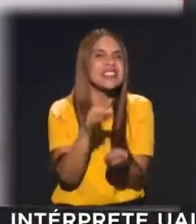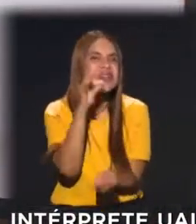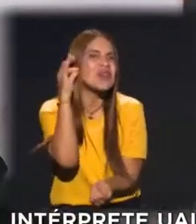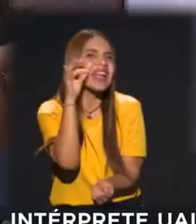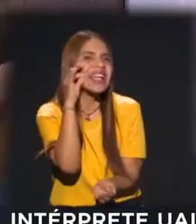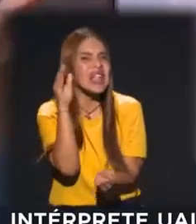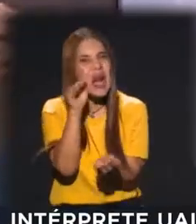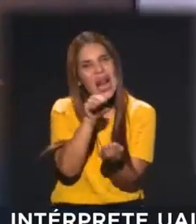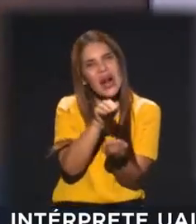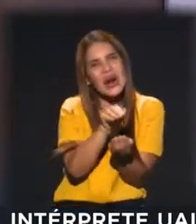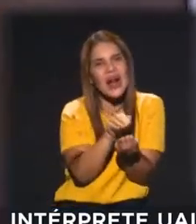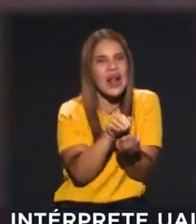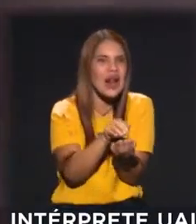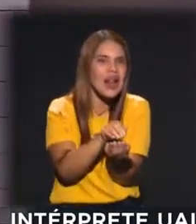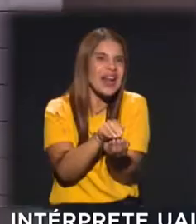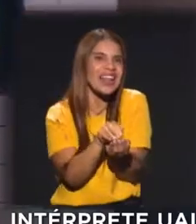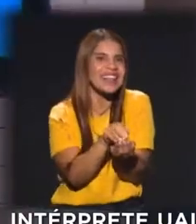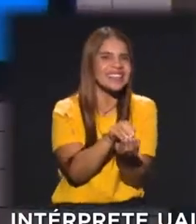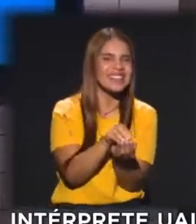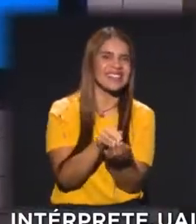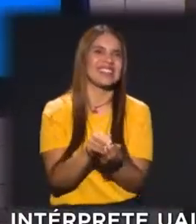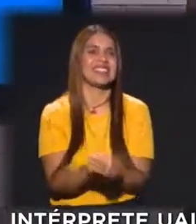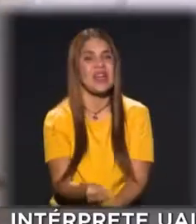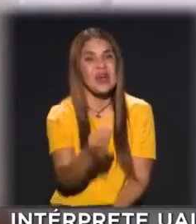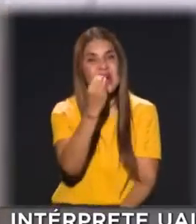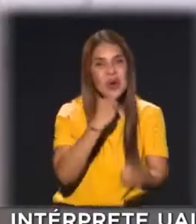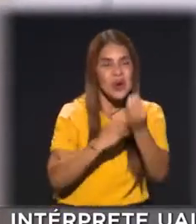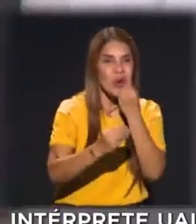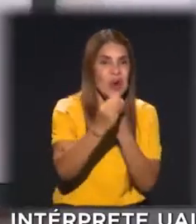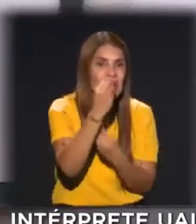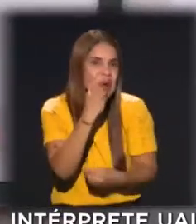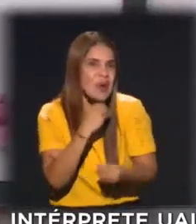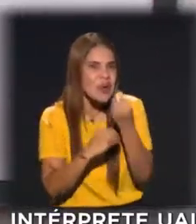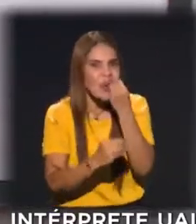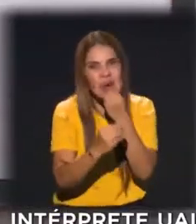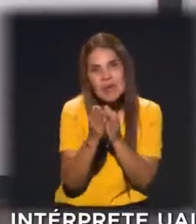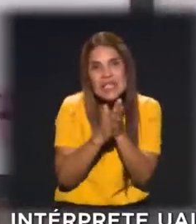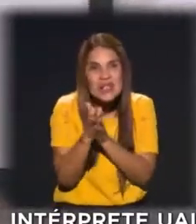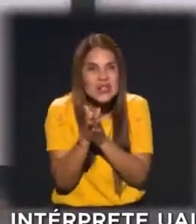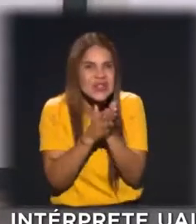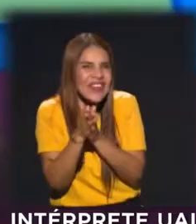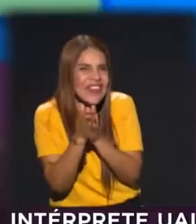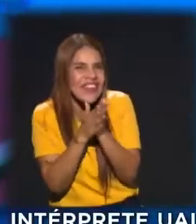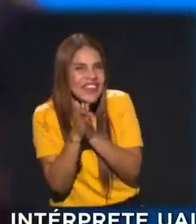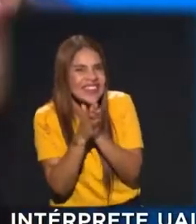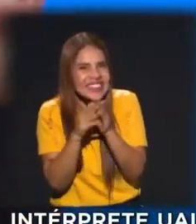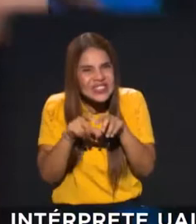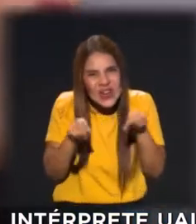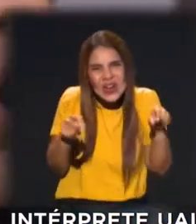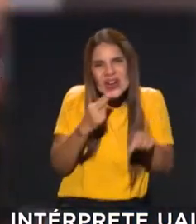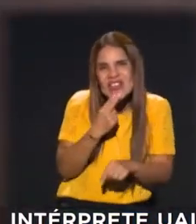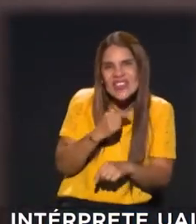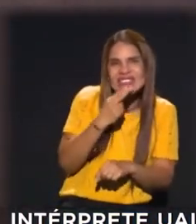Ratón chiquitín. Que come chocolate y turrón. ¿Cómo? Que